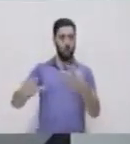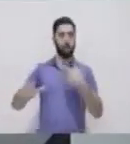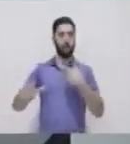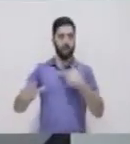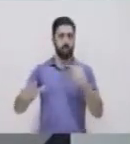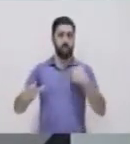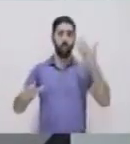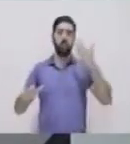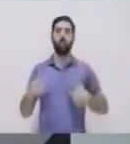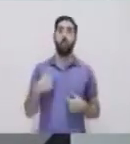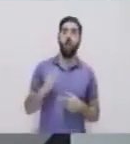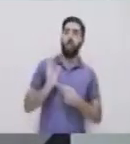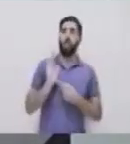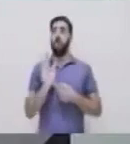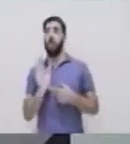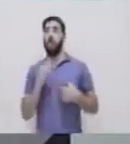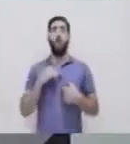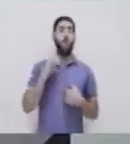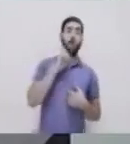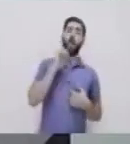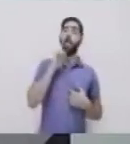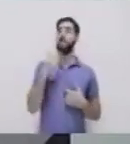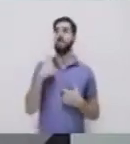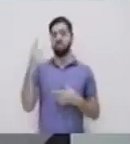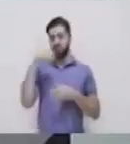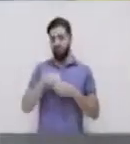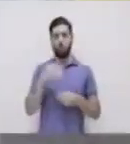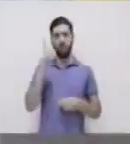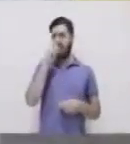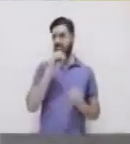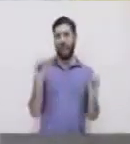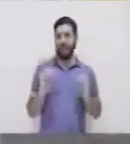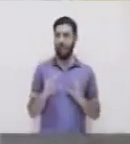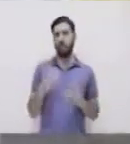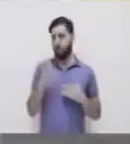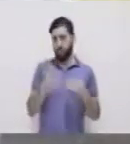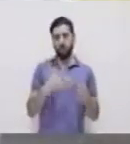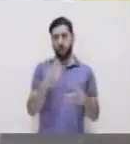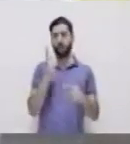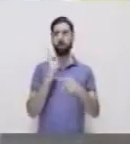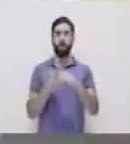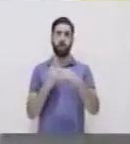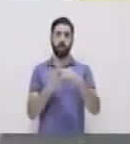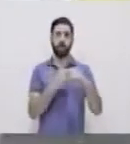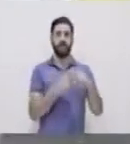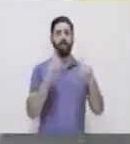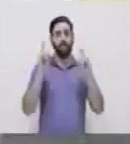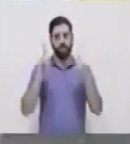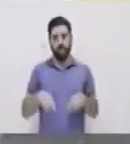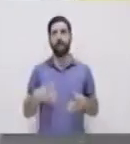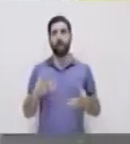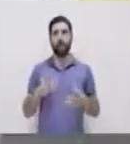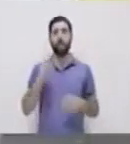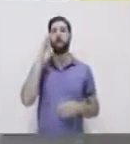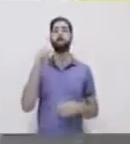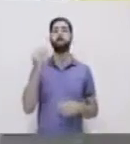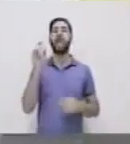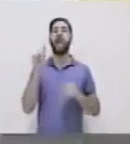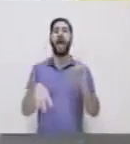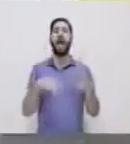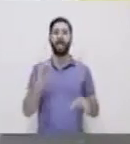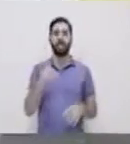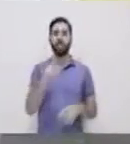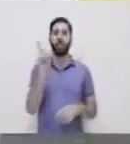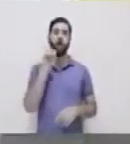nosotros mismos, no querer apantallar algo que no somos, ¿verdad? Eso es lo más importante, no importa en el lugar en el que estemos. Claro, es que